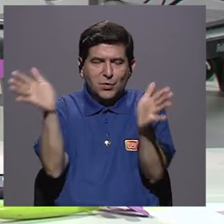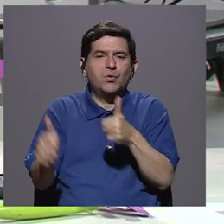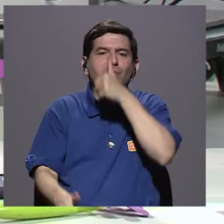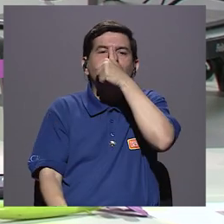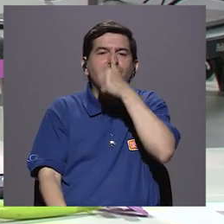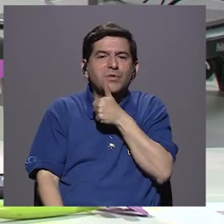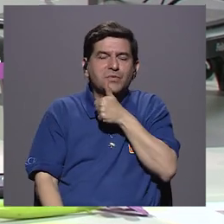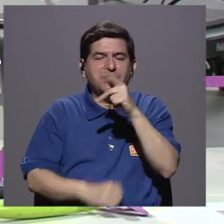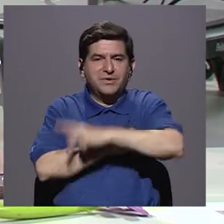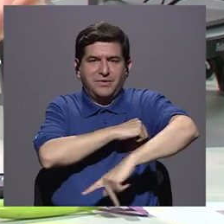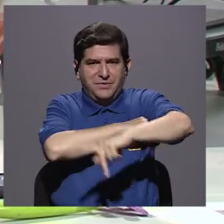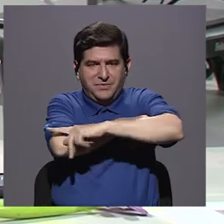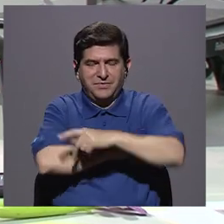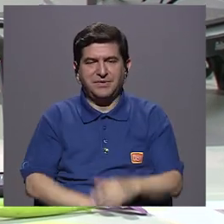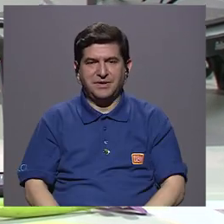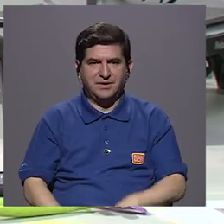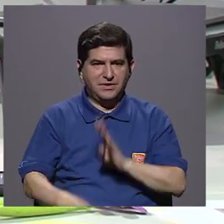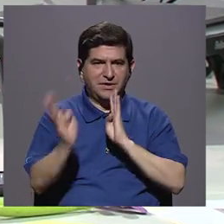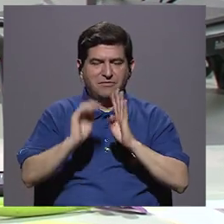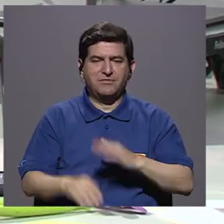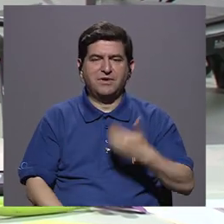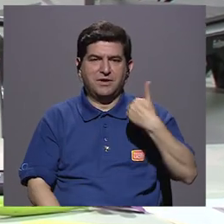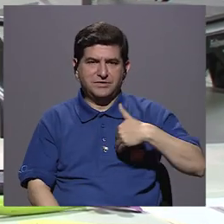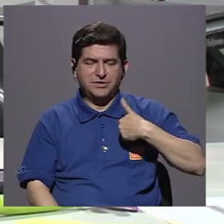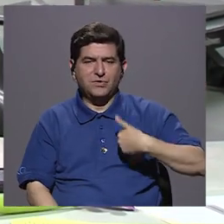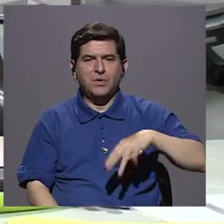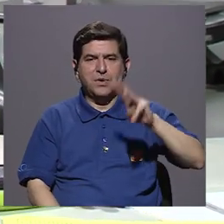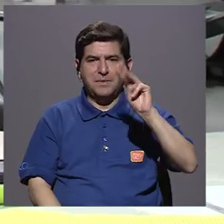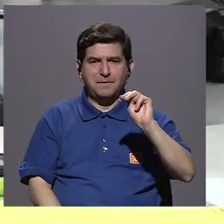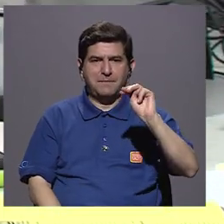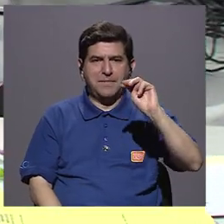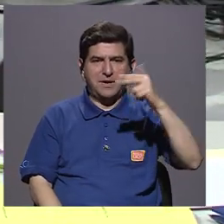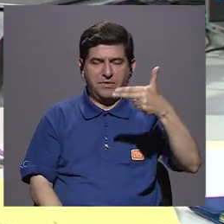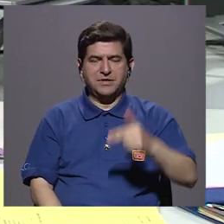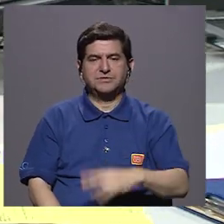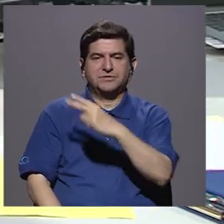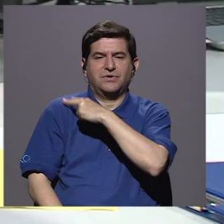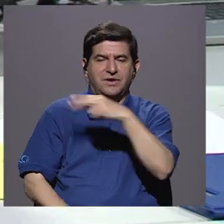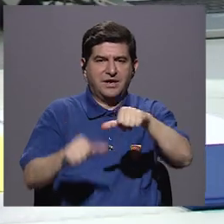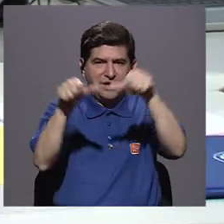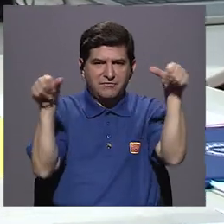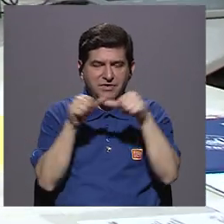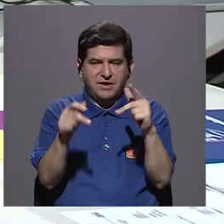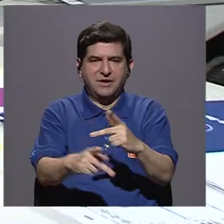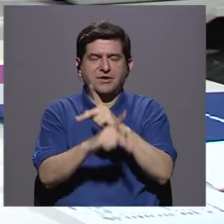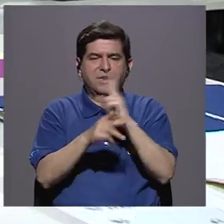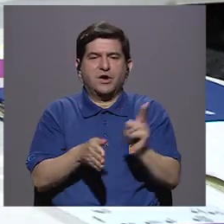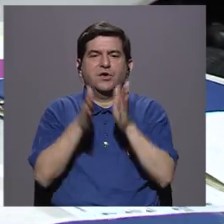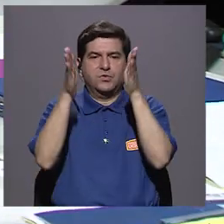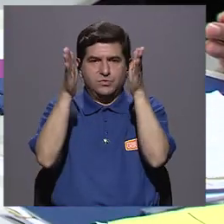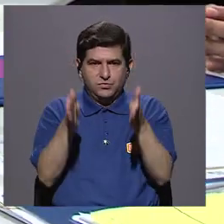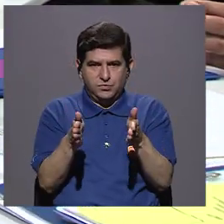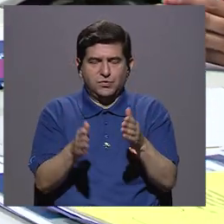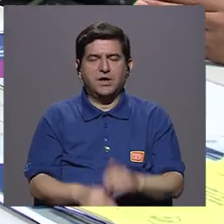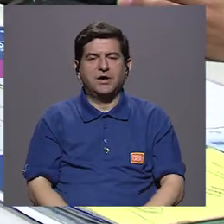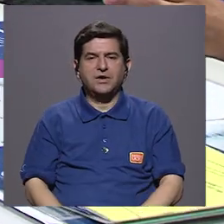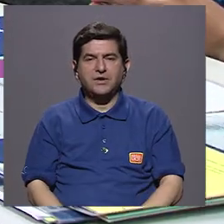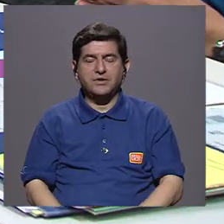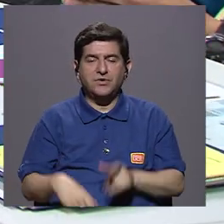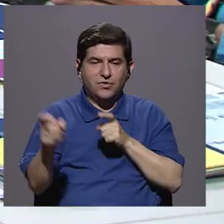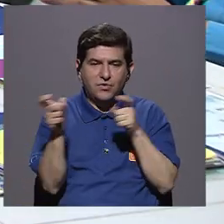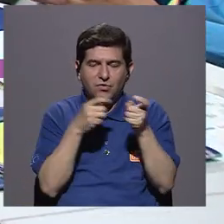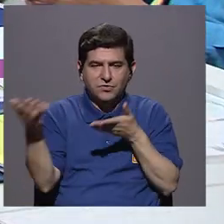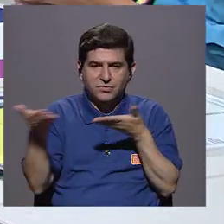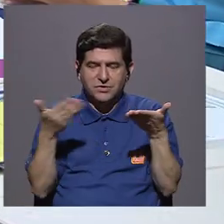y privados de nuestro país. Estamos conversando con el señor Mauricio Chacón. Él es el jefe del área de protección al usuario de Contraloría